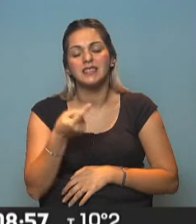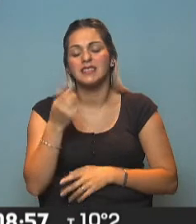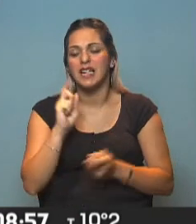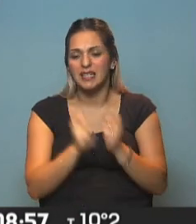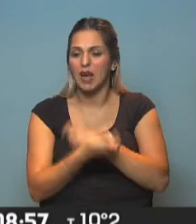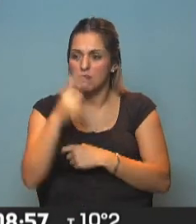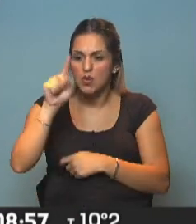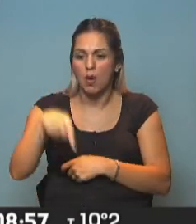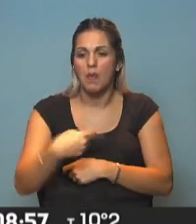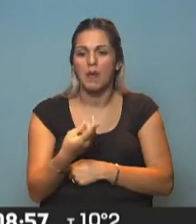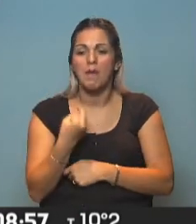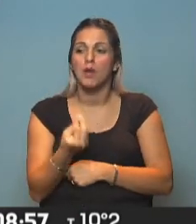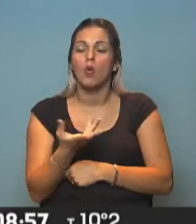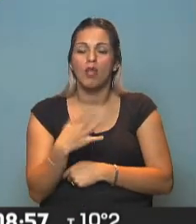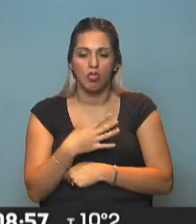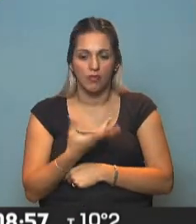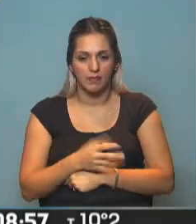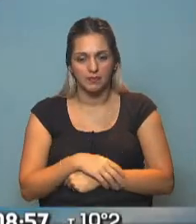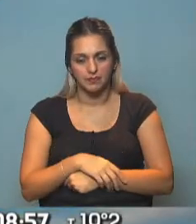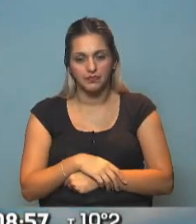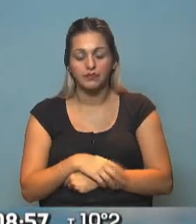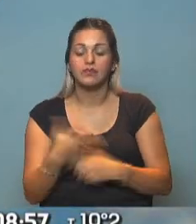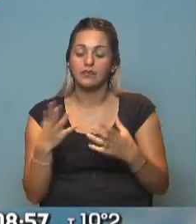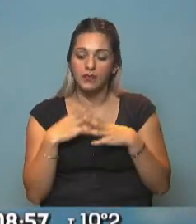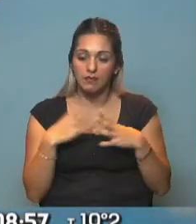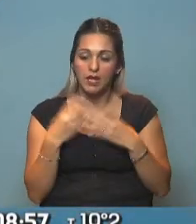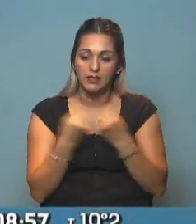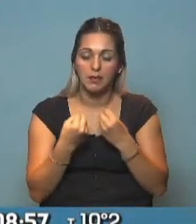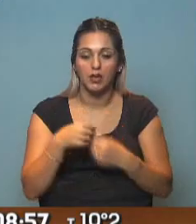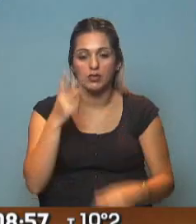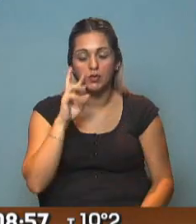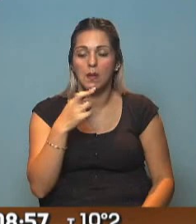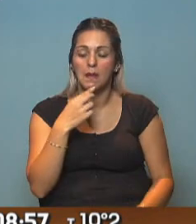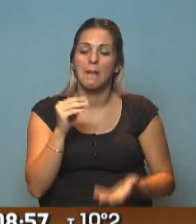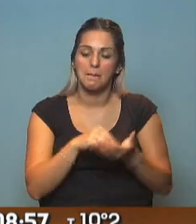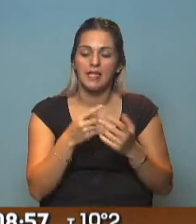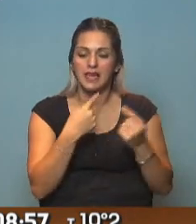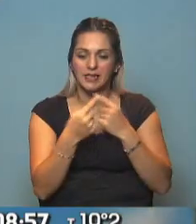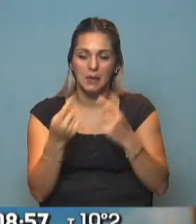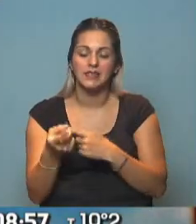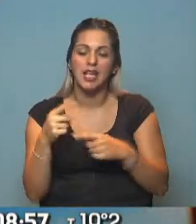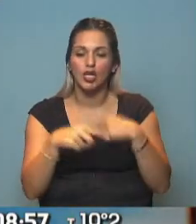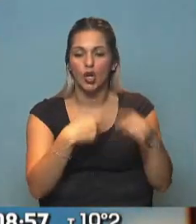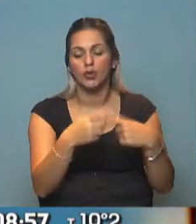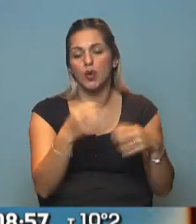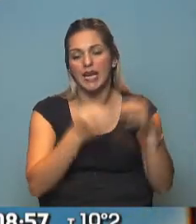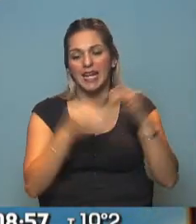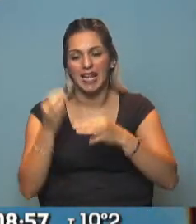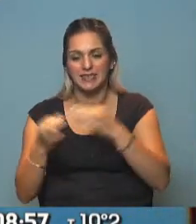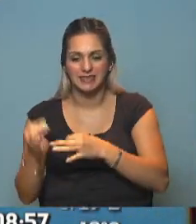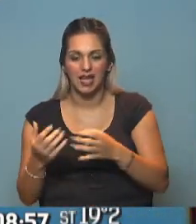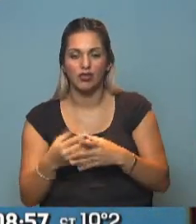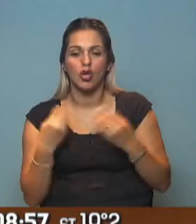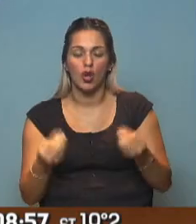todavía no les ha tocado bueno falta mucho para el 2019 falta más entrevistas para seguir analizando lo que dicen las